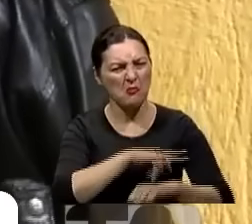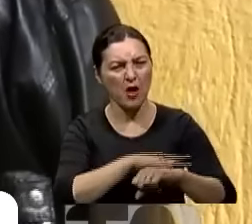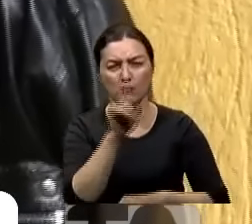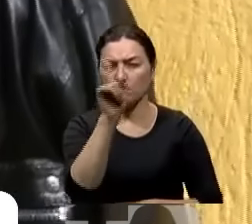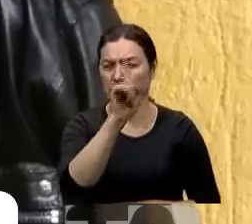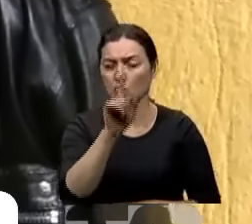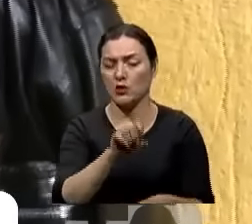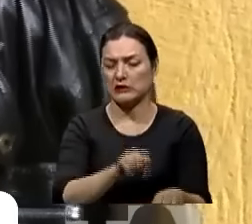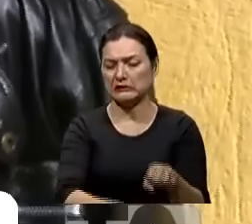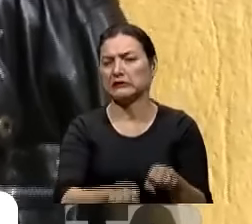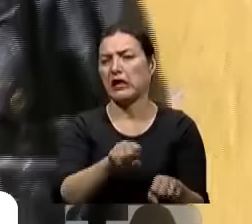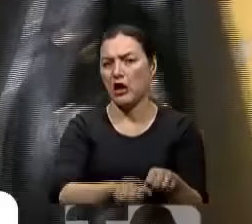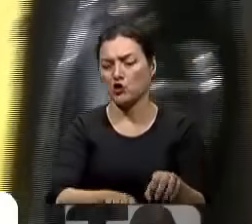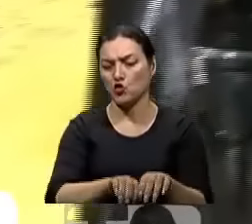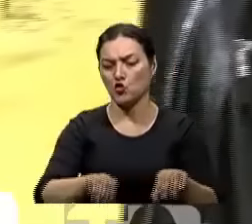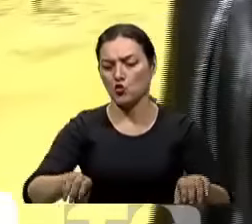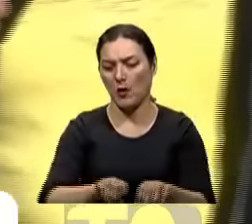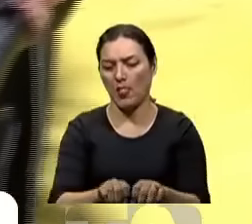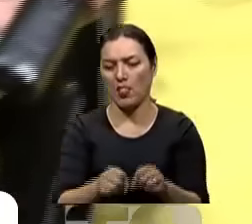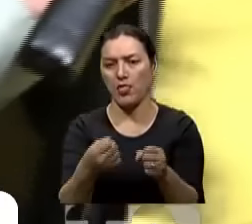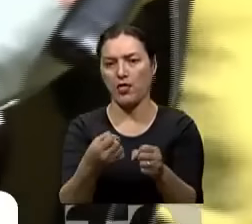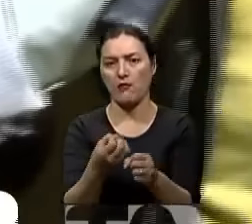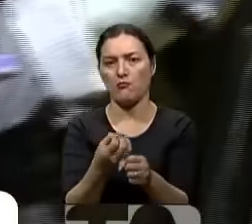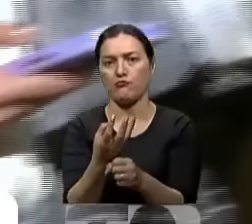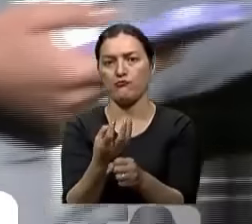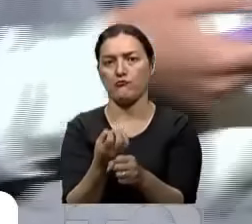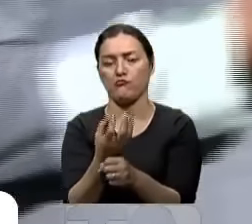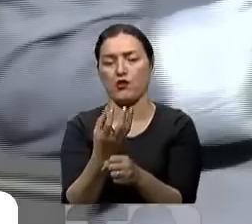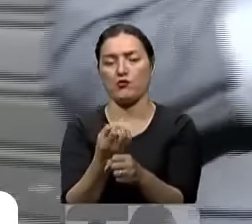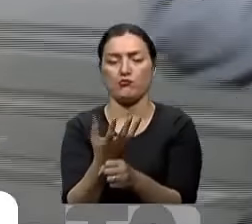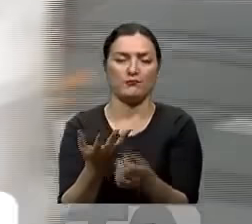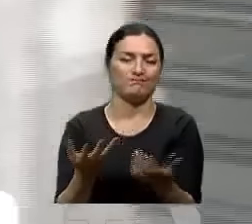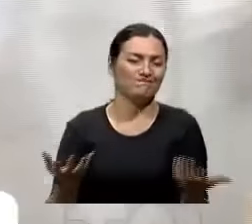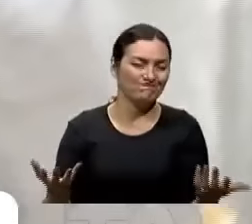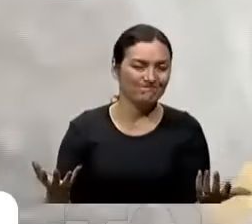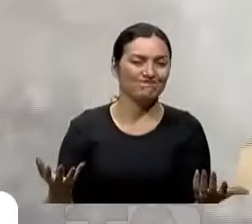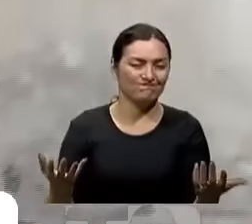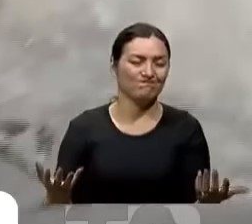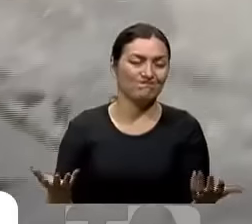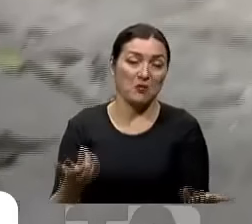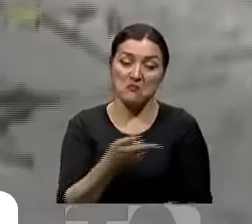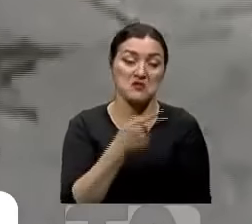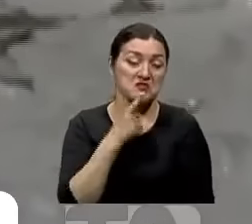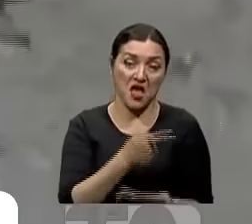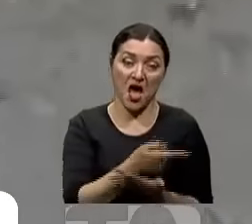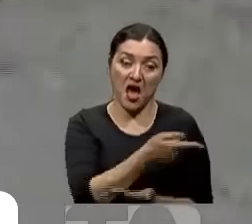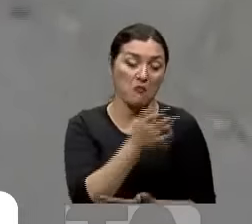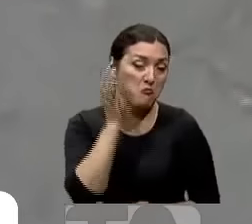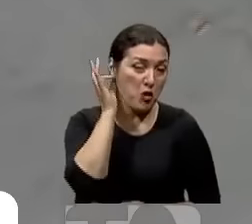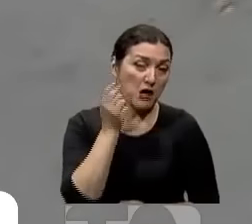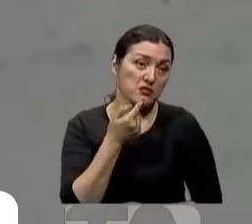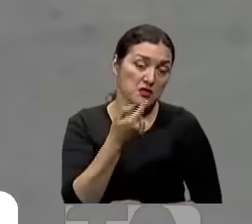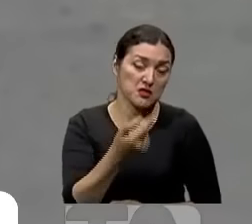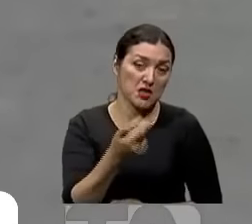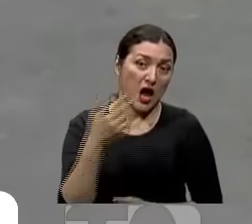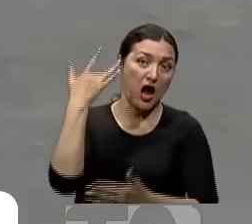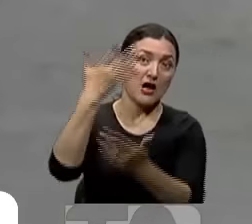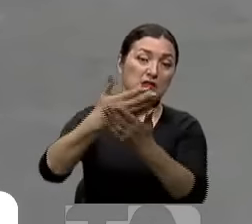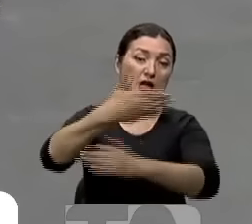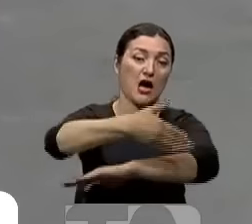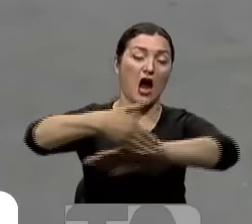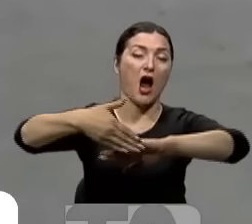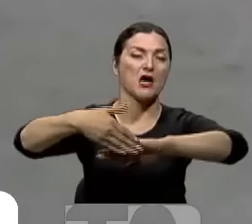es un daño de las tuberías. Y creo que es un circuito, porque como dice la señora, llegamos a la Río Frío y está otra fuga de agua blanca. Y